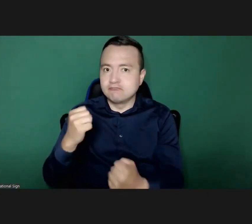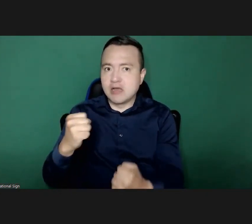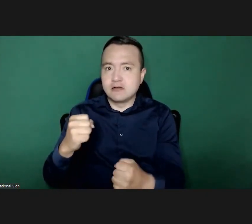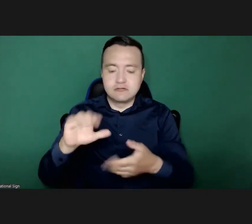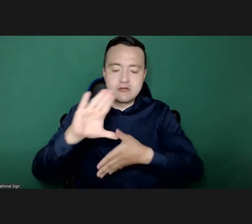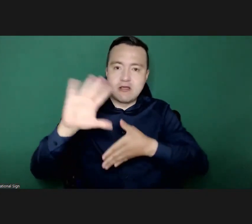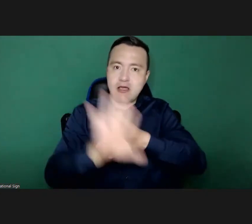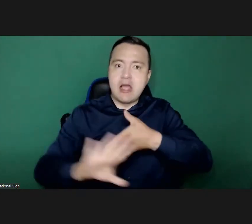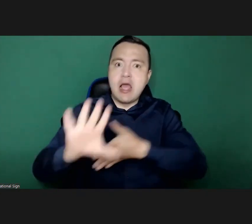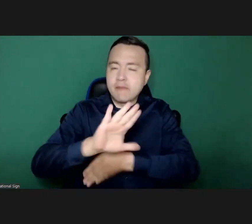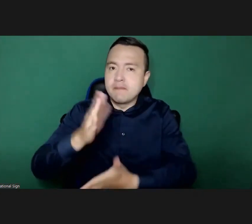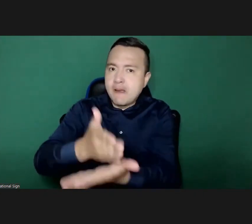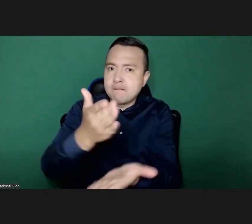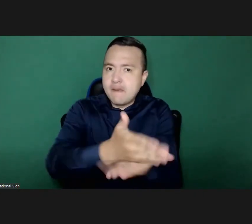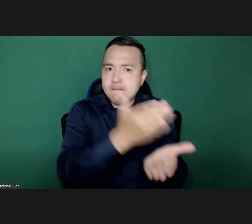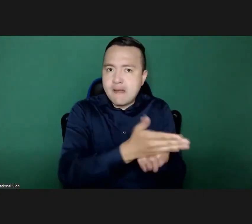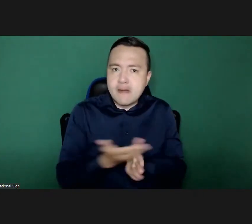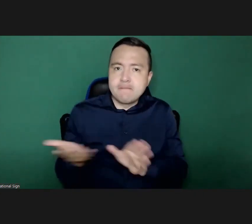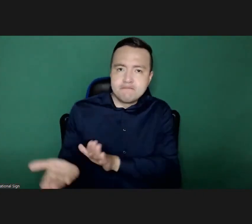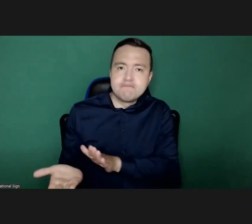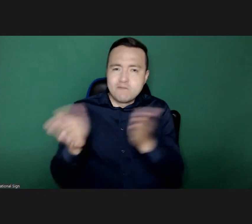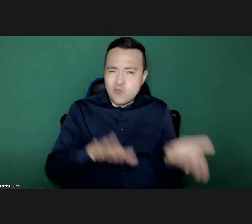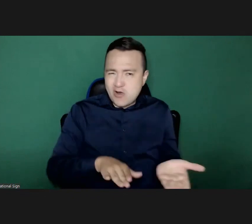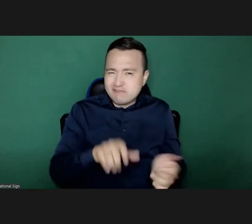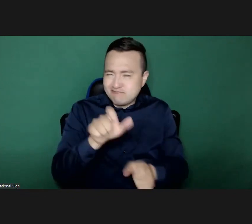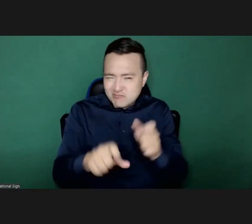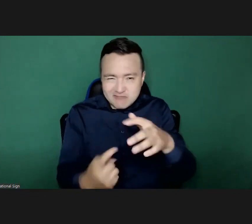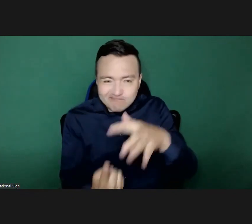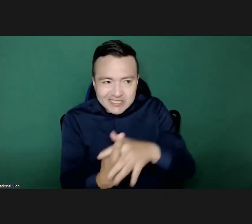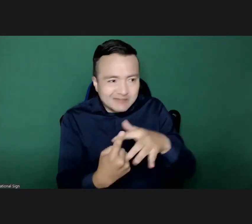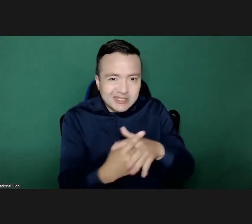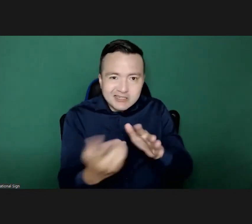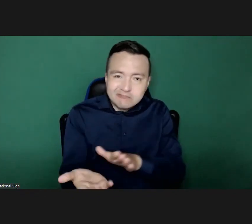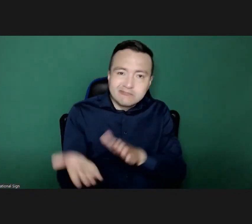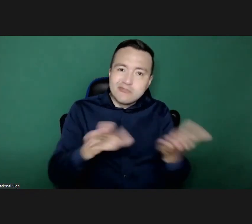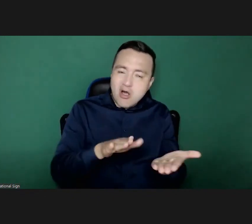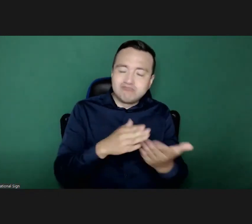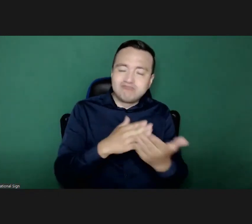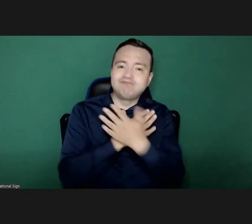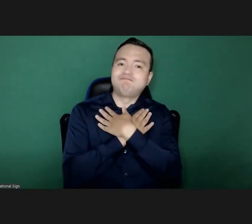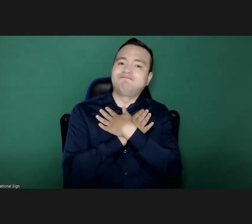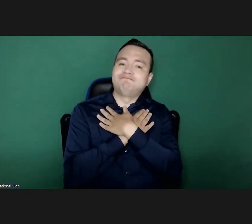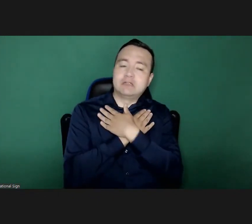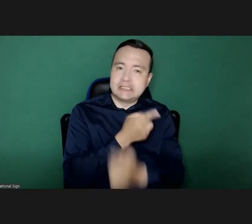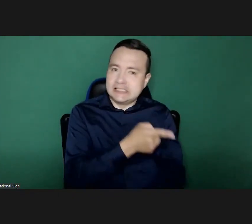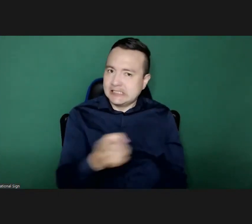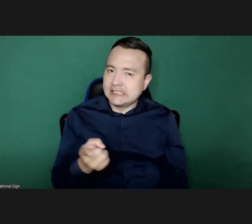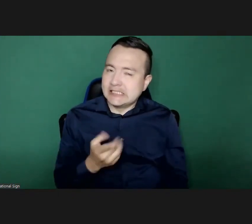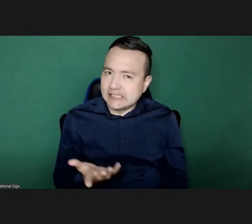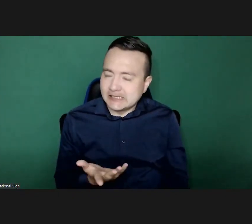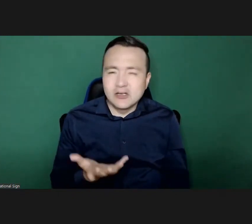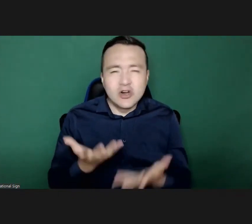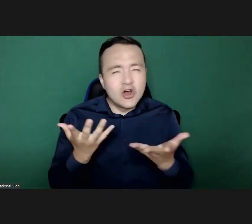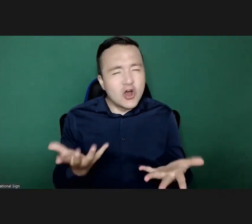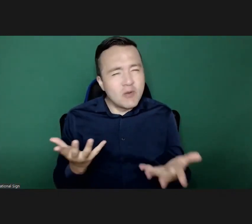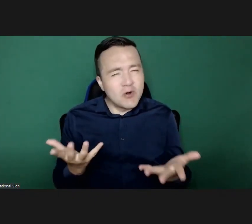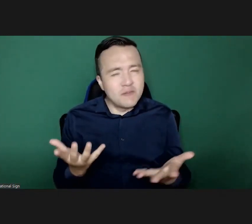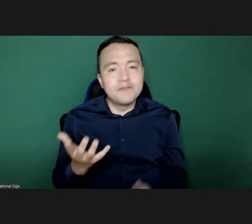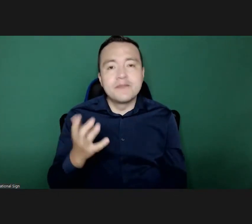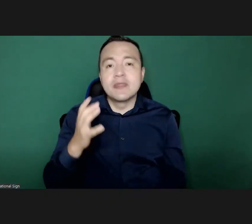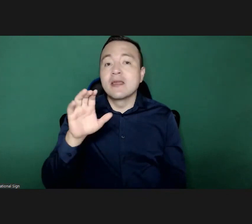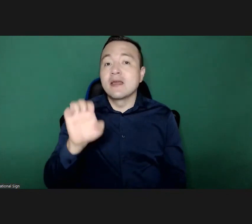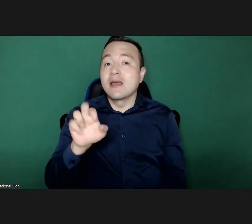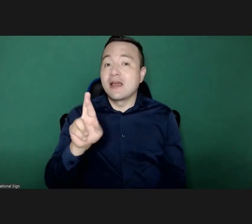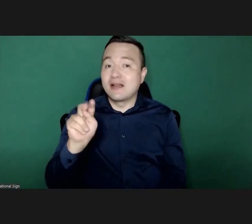ya escasos para manejar la pandemia de la COVID-19, la ENT también tiene que ser una prioridad